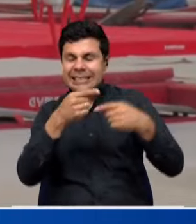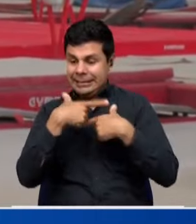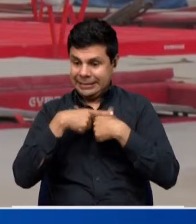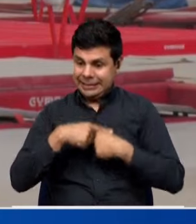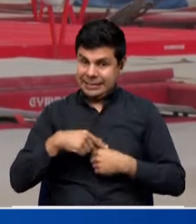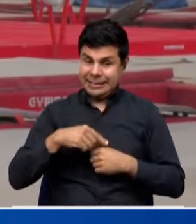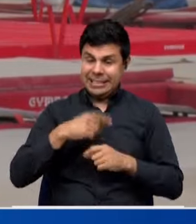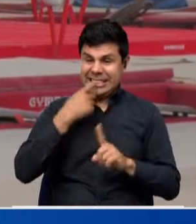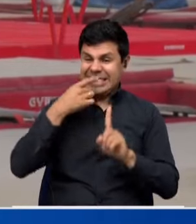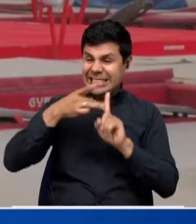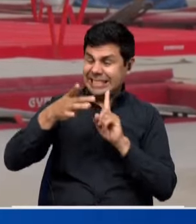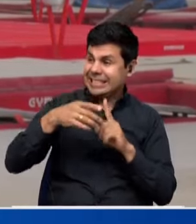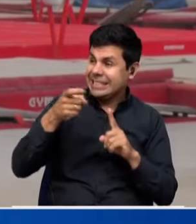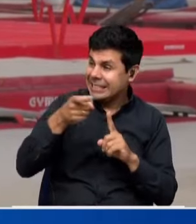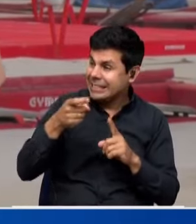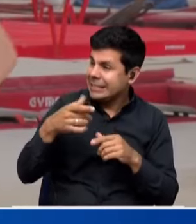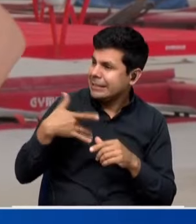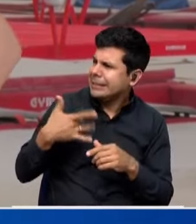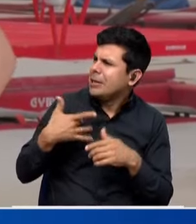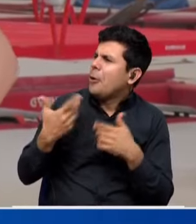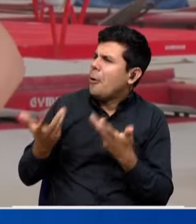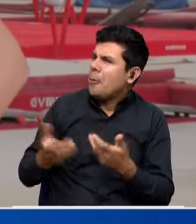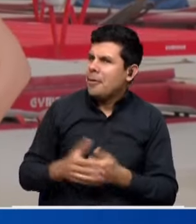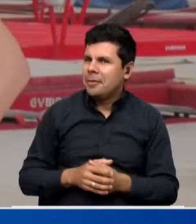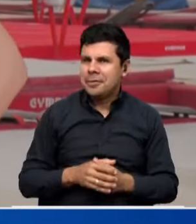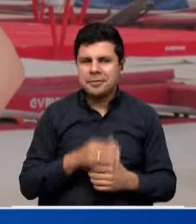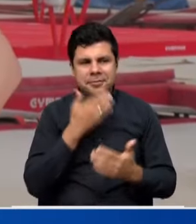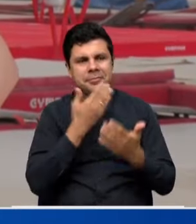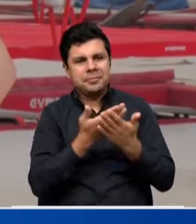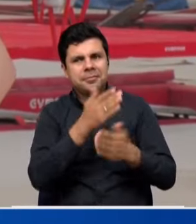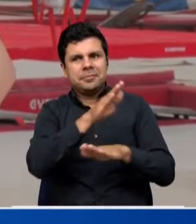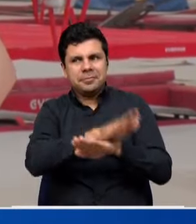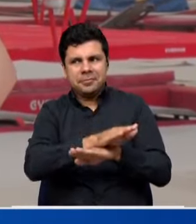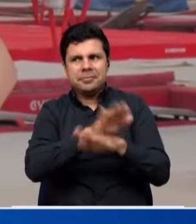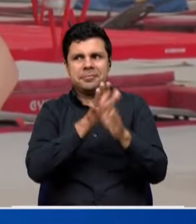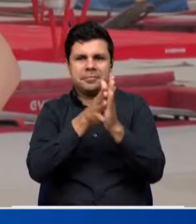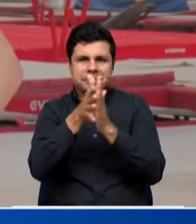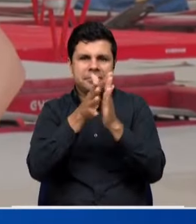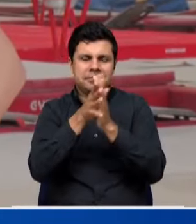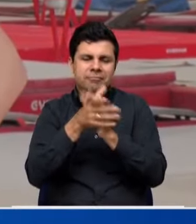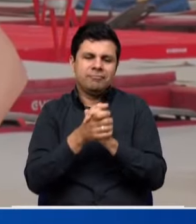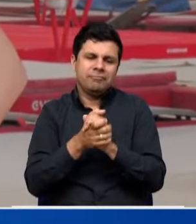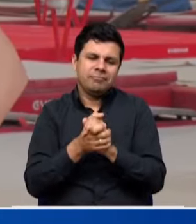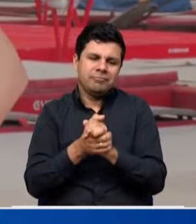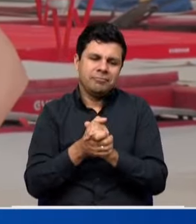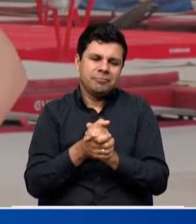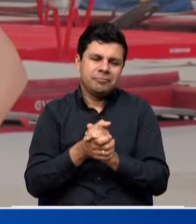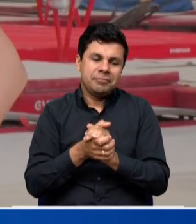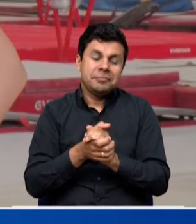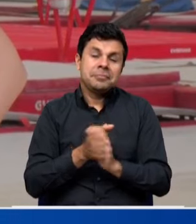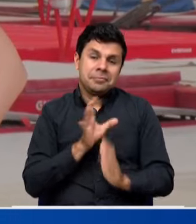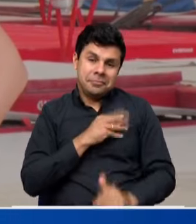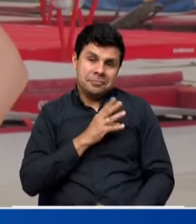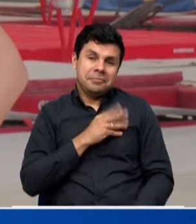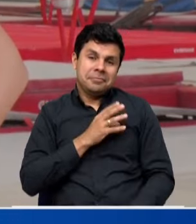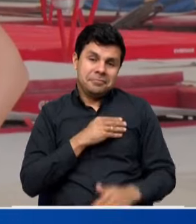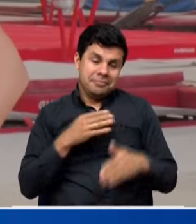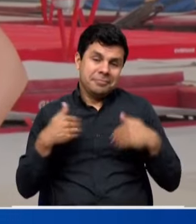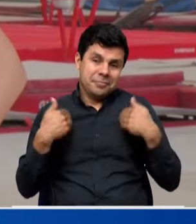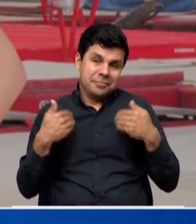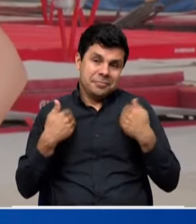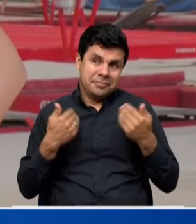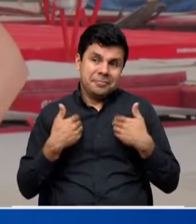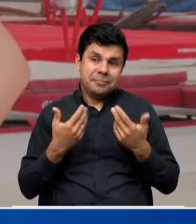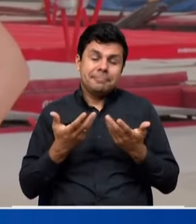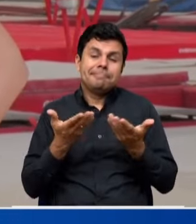ver los frutos del trabajo de todos. Hola, buenas tardes. No, pues es un triunfo muy satisfactorio, no